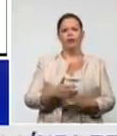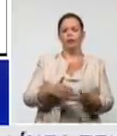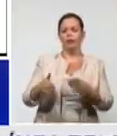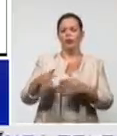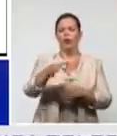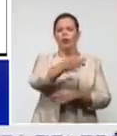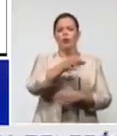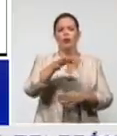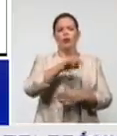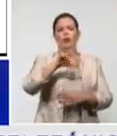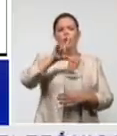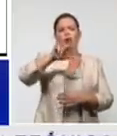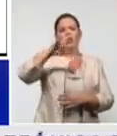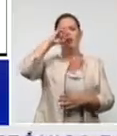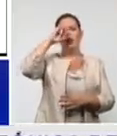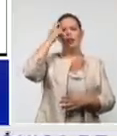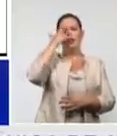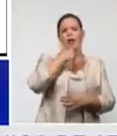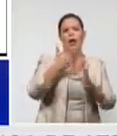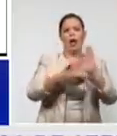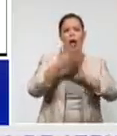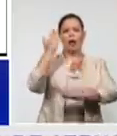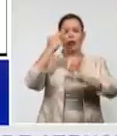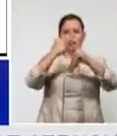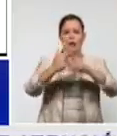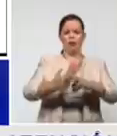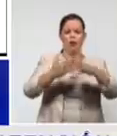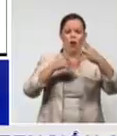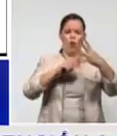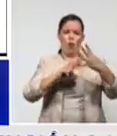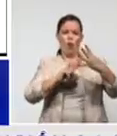a un segundo lugar. Los municipios